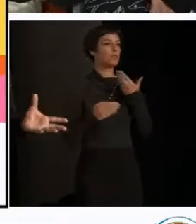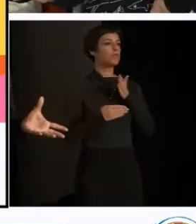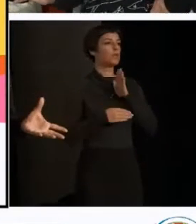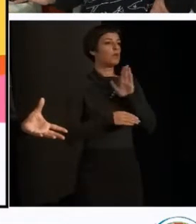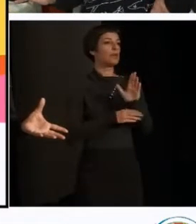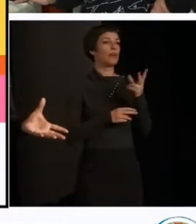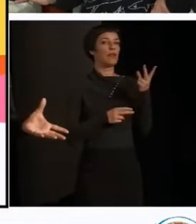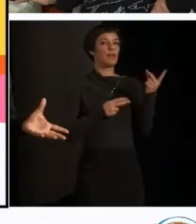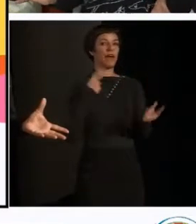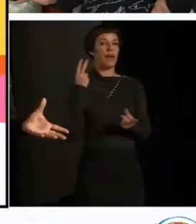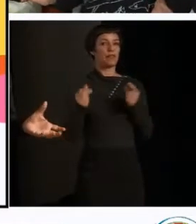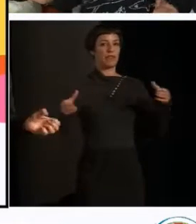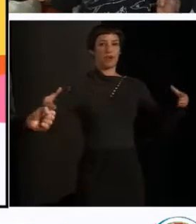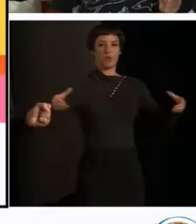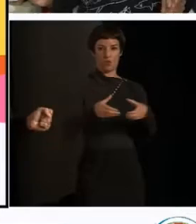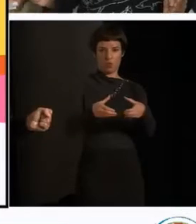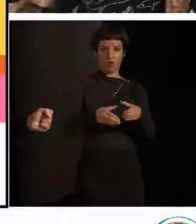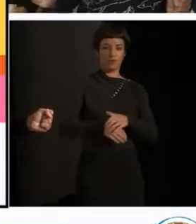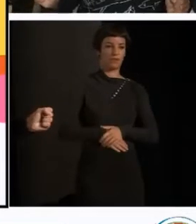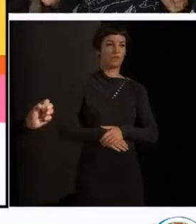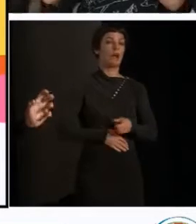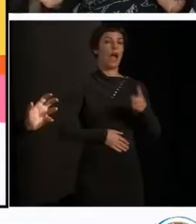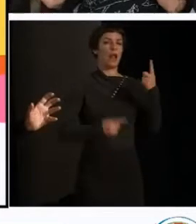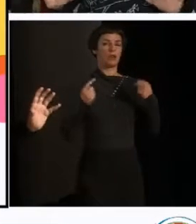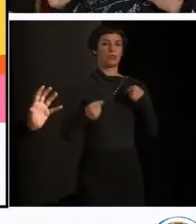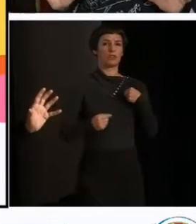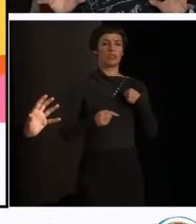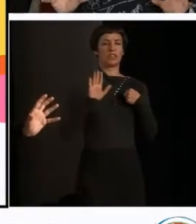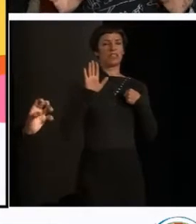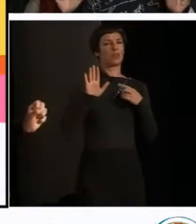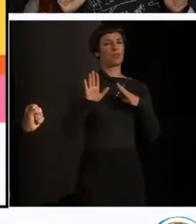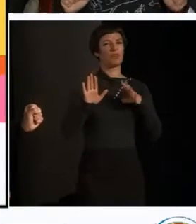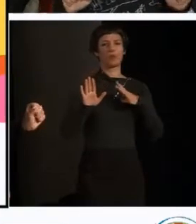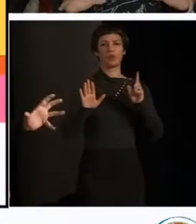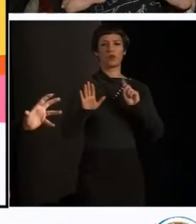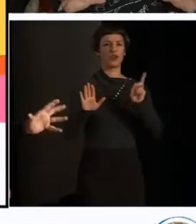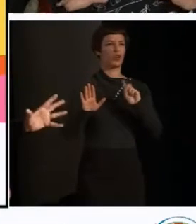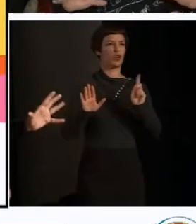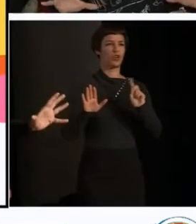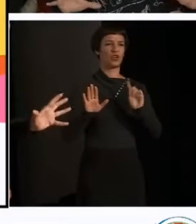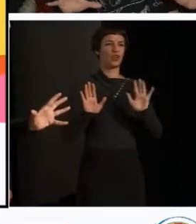una danza colectiva. Y vais a decir a algunos, no, por favor,